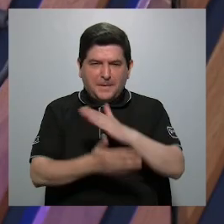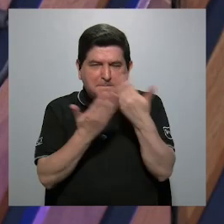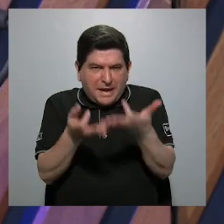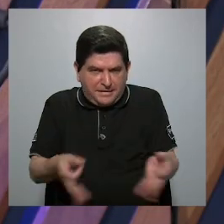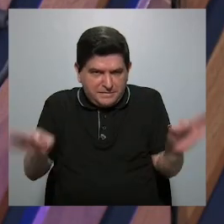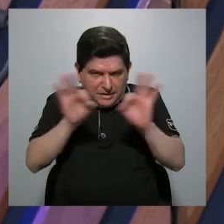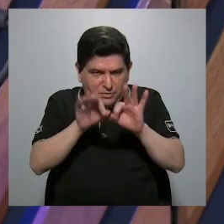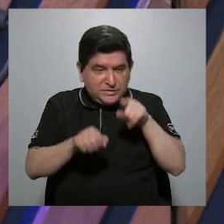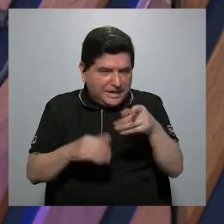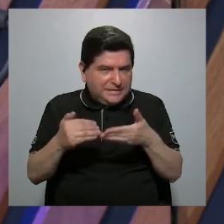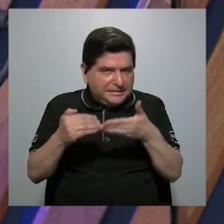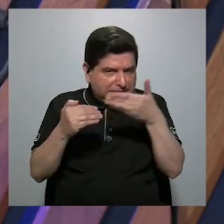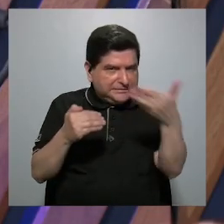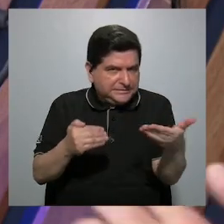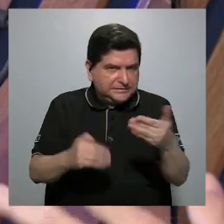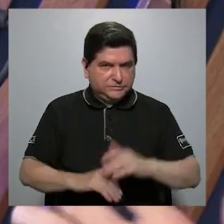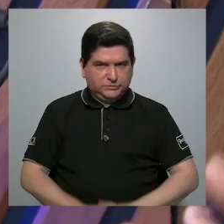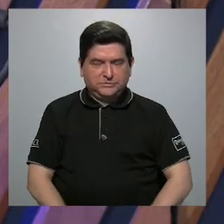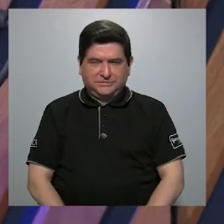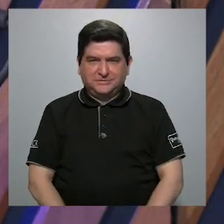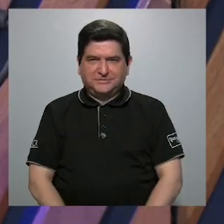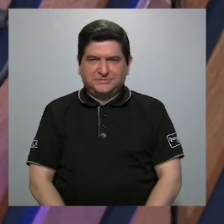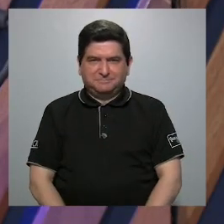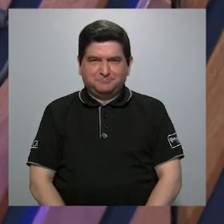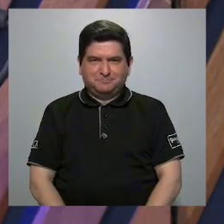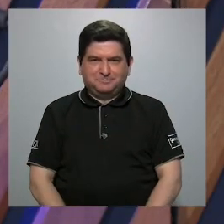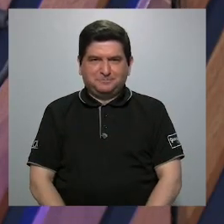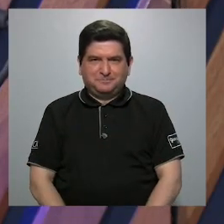buena parte de esas cosas, don Gabriel,